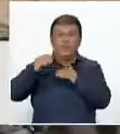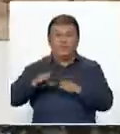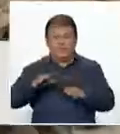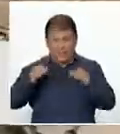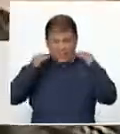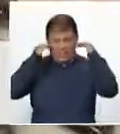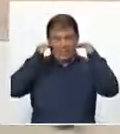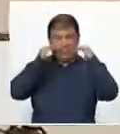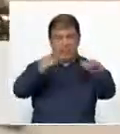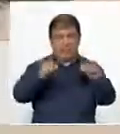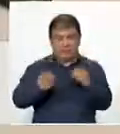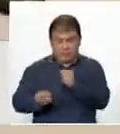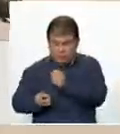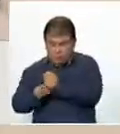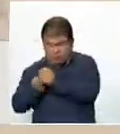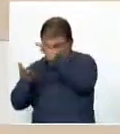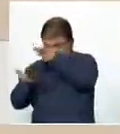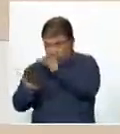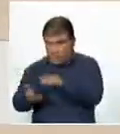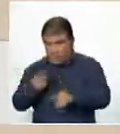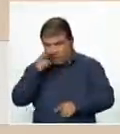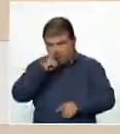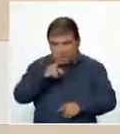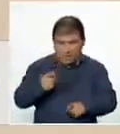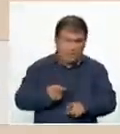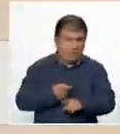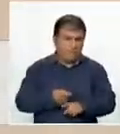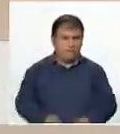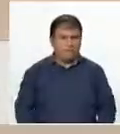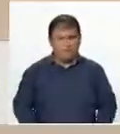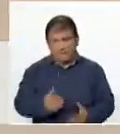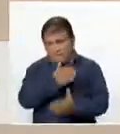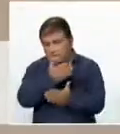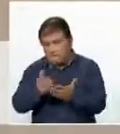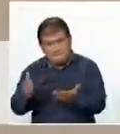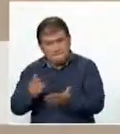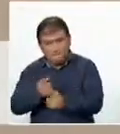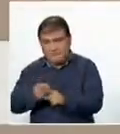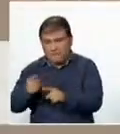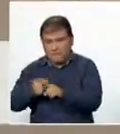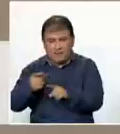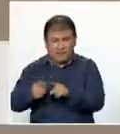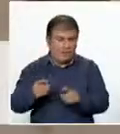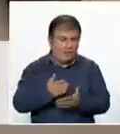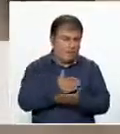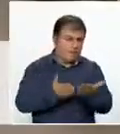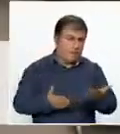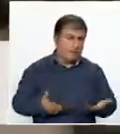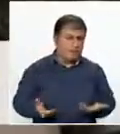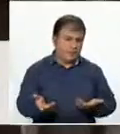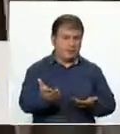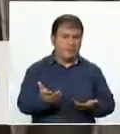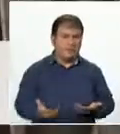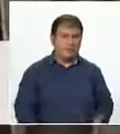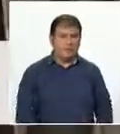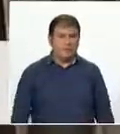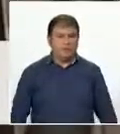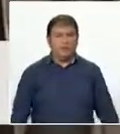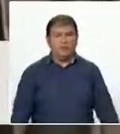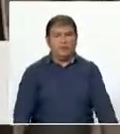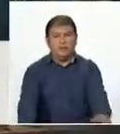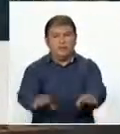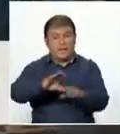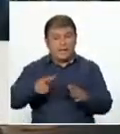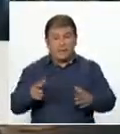del techo de este depósito clandestino, y ahí pueden apreciar parte de las...